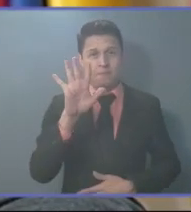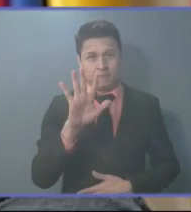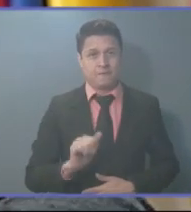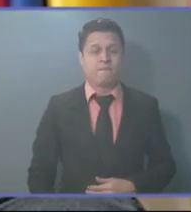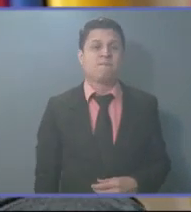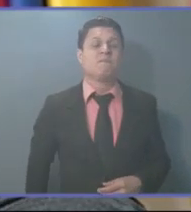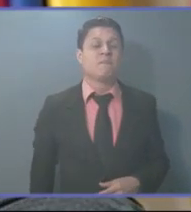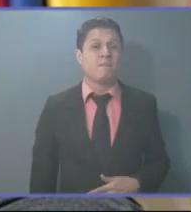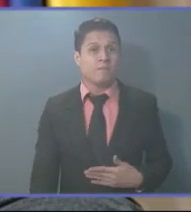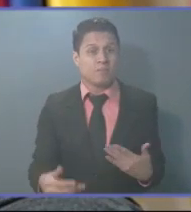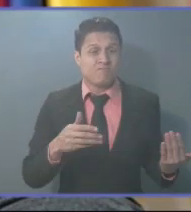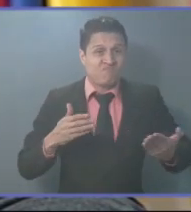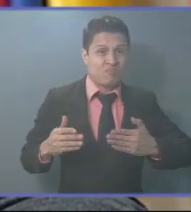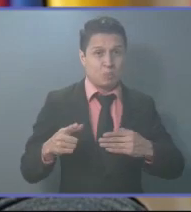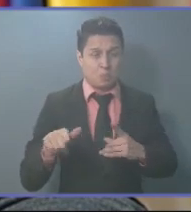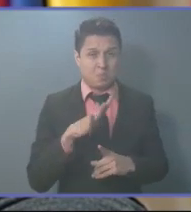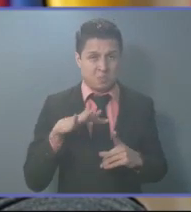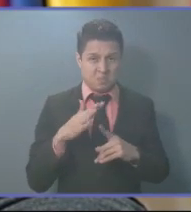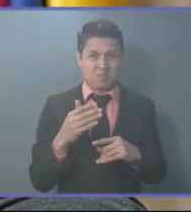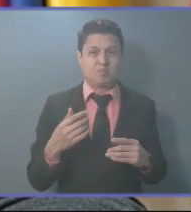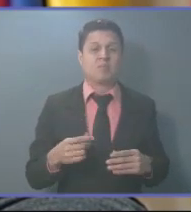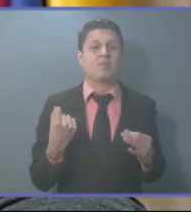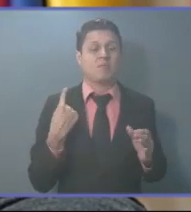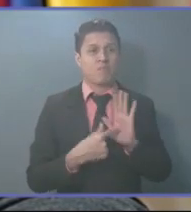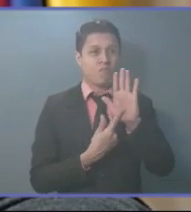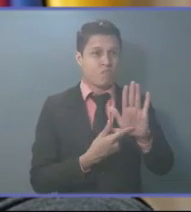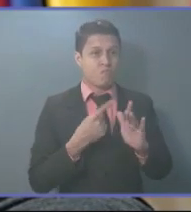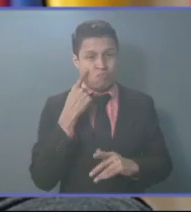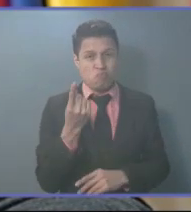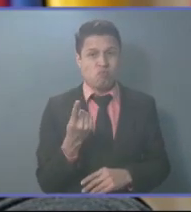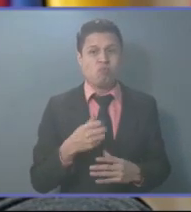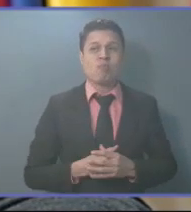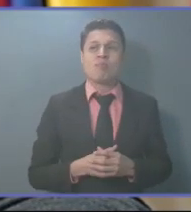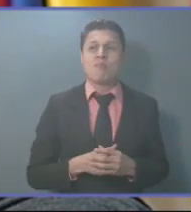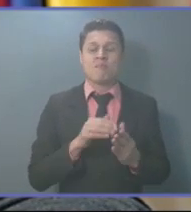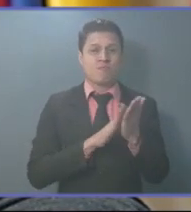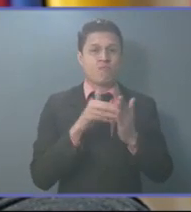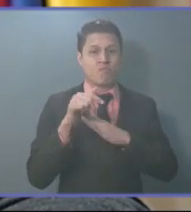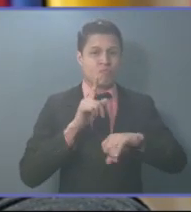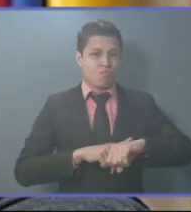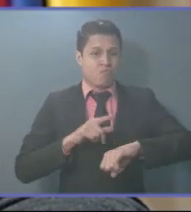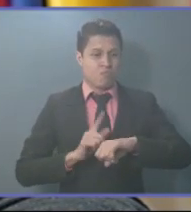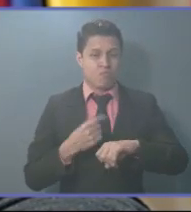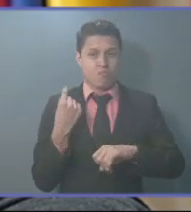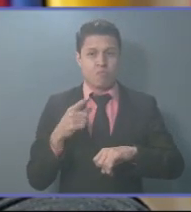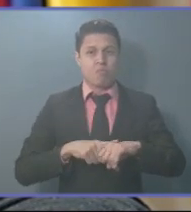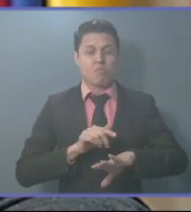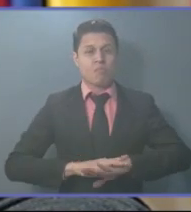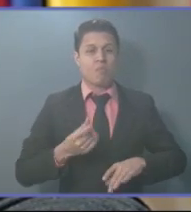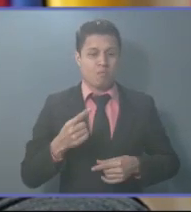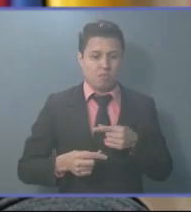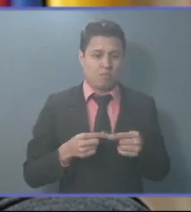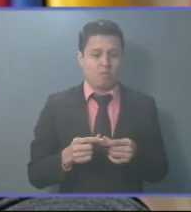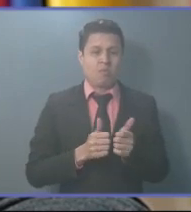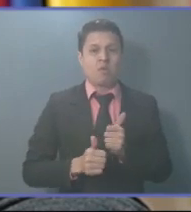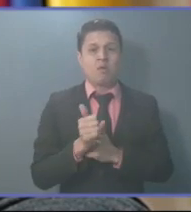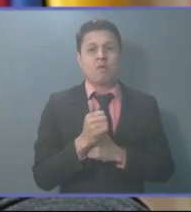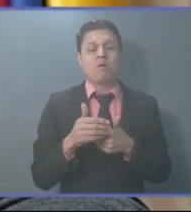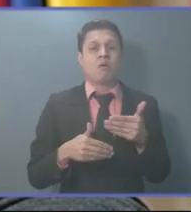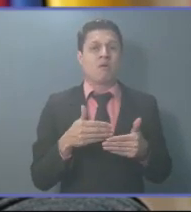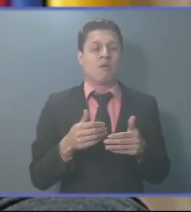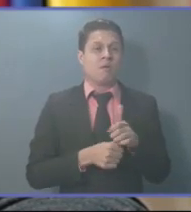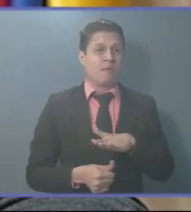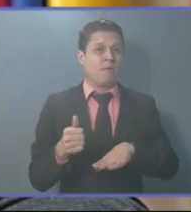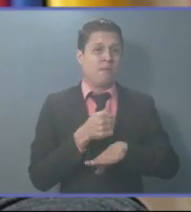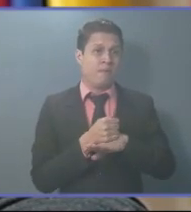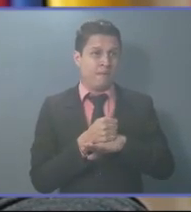en atención a la situación planteada y en vista de los plazos y términos siguen corriendo en los procedimientos